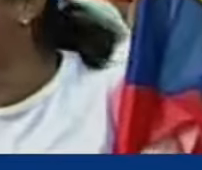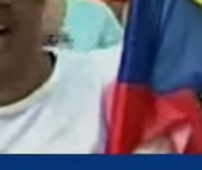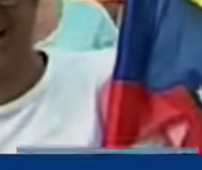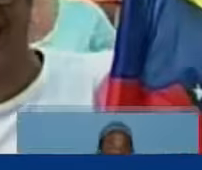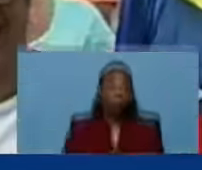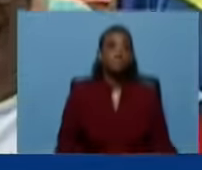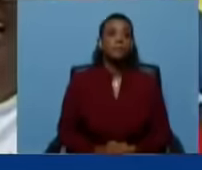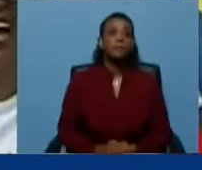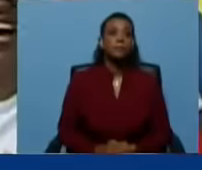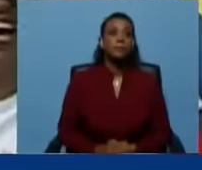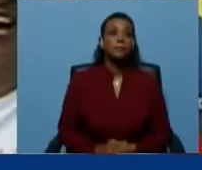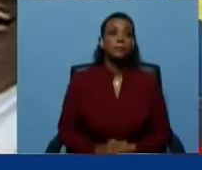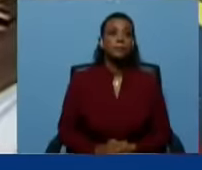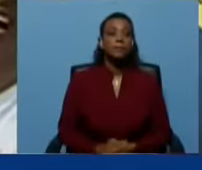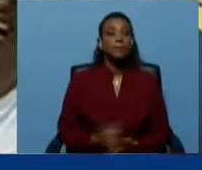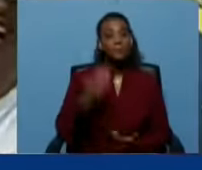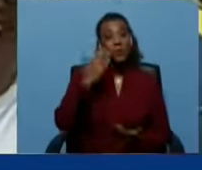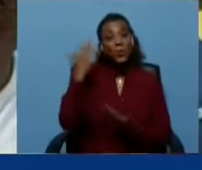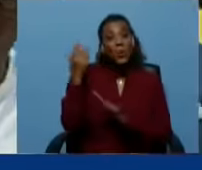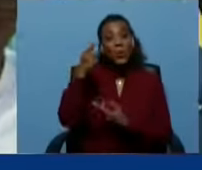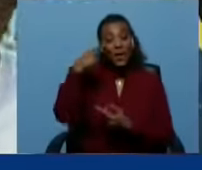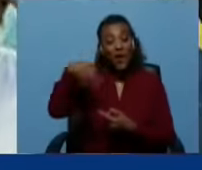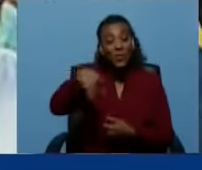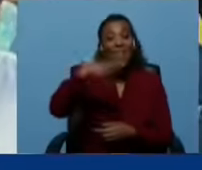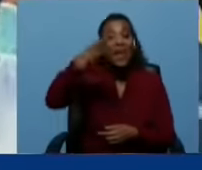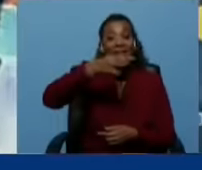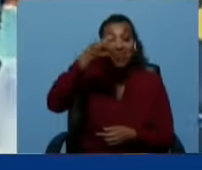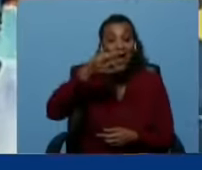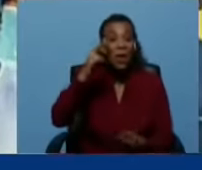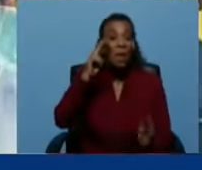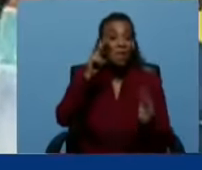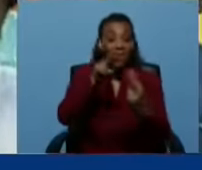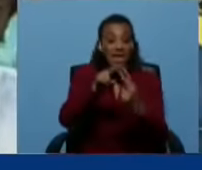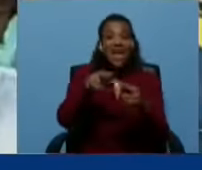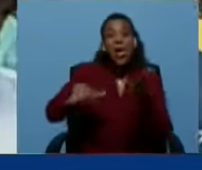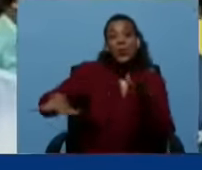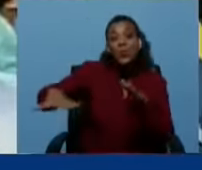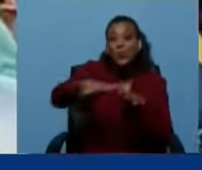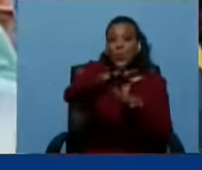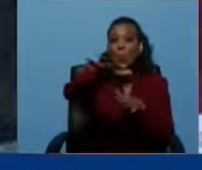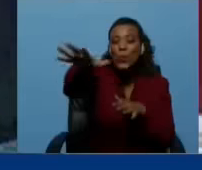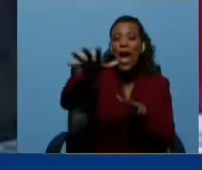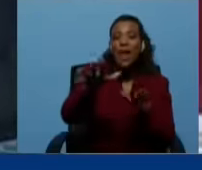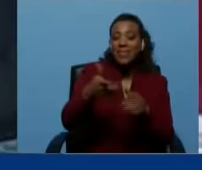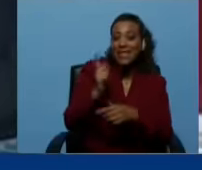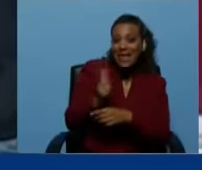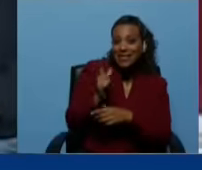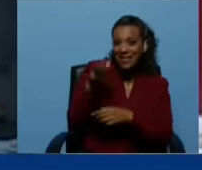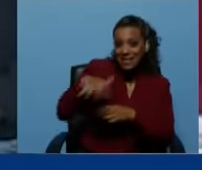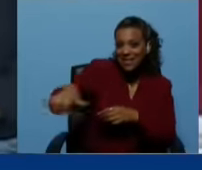en el rincón del taxista. Ahí cerca se come un mondongo buenísimo.